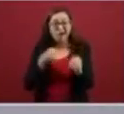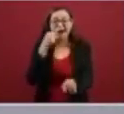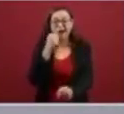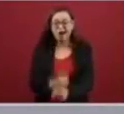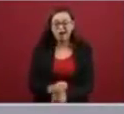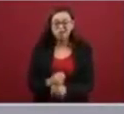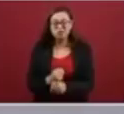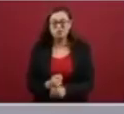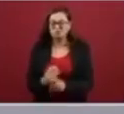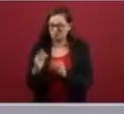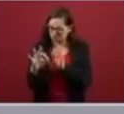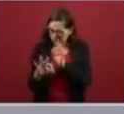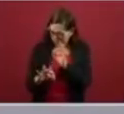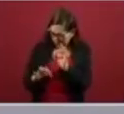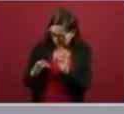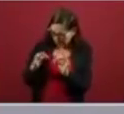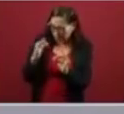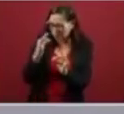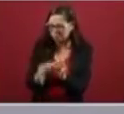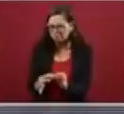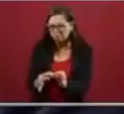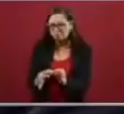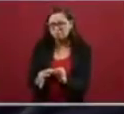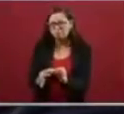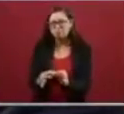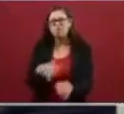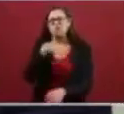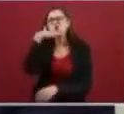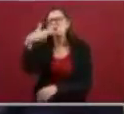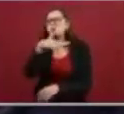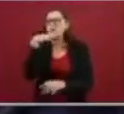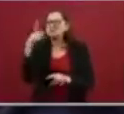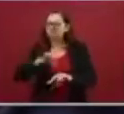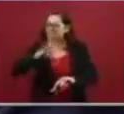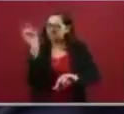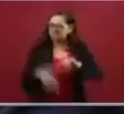terminaremos de arrancar de raíz al régimen corrupto.